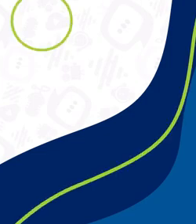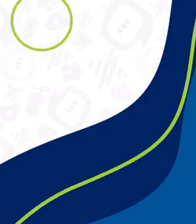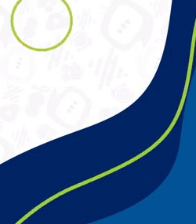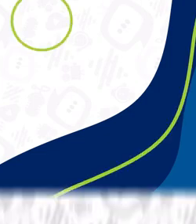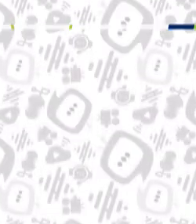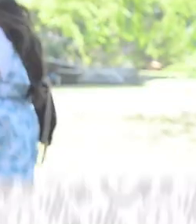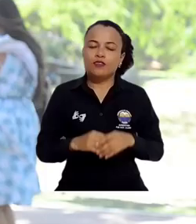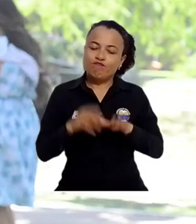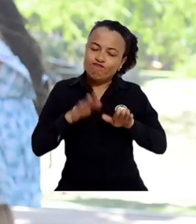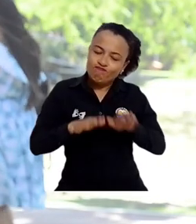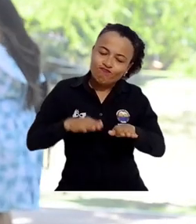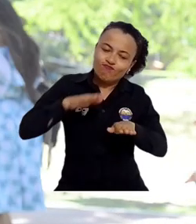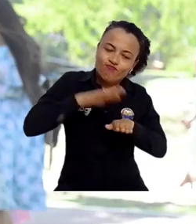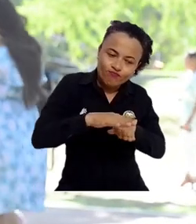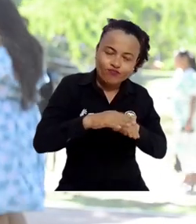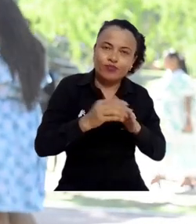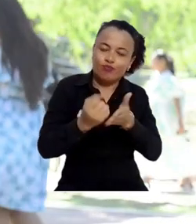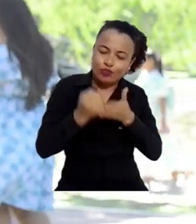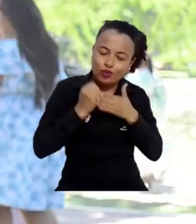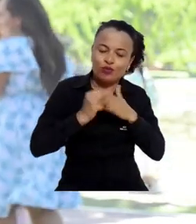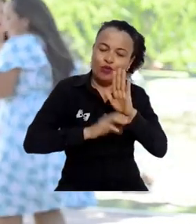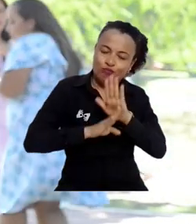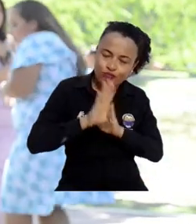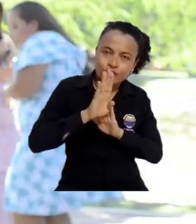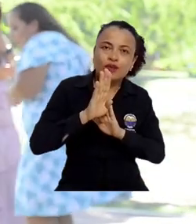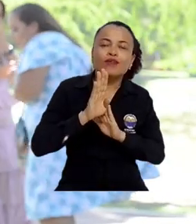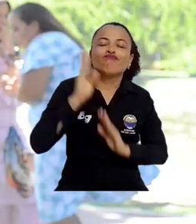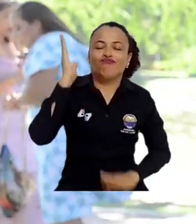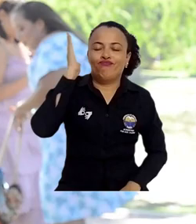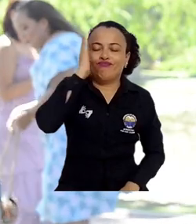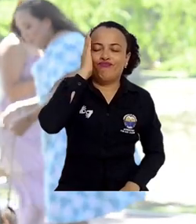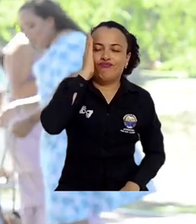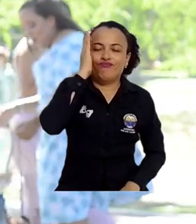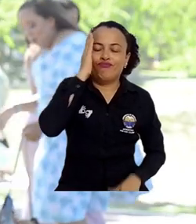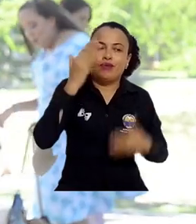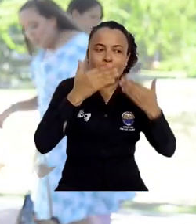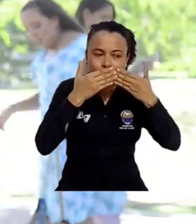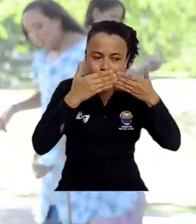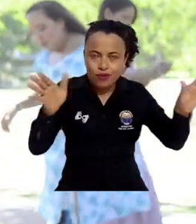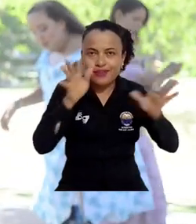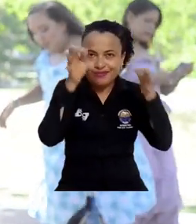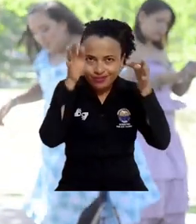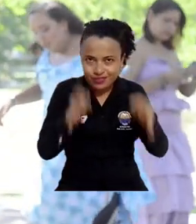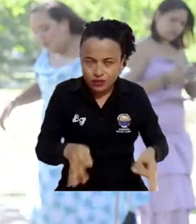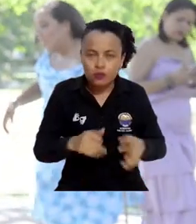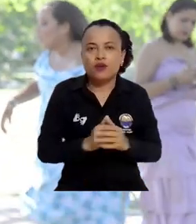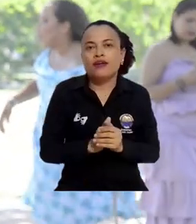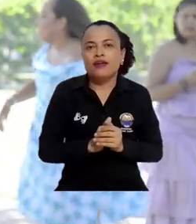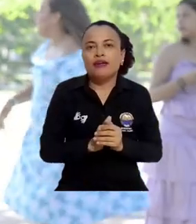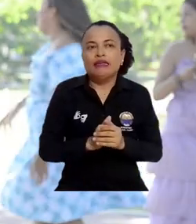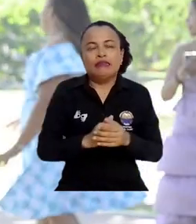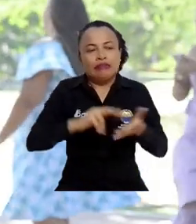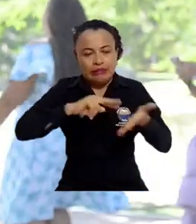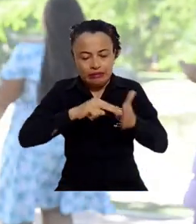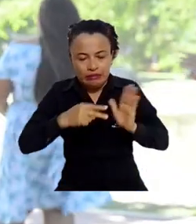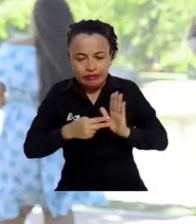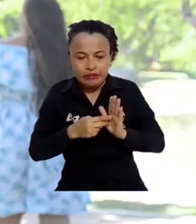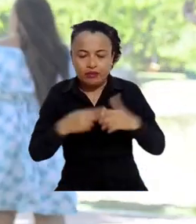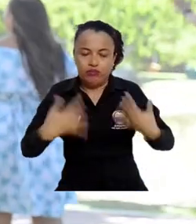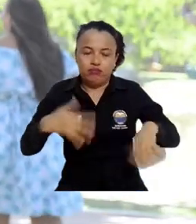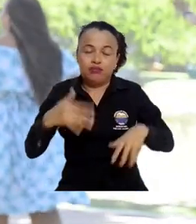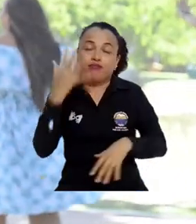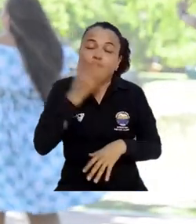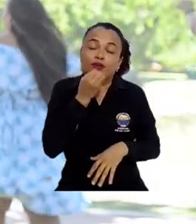Mater un paso que me ha permitido a mí avanzar y sé que me va a abrir muchas puertas entonces